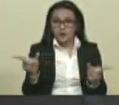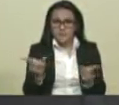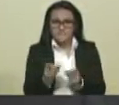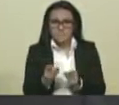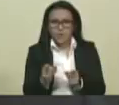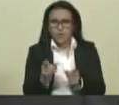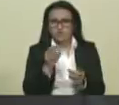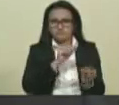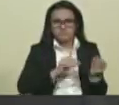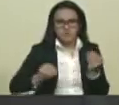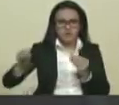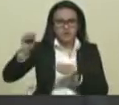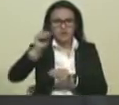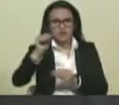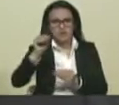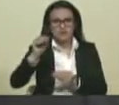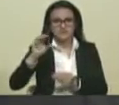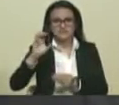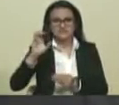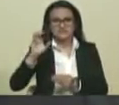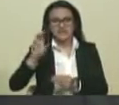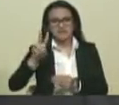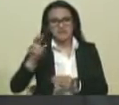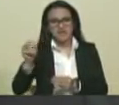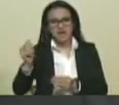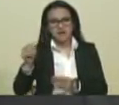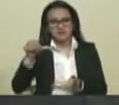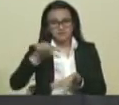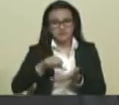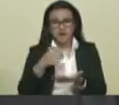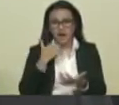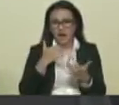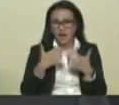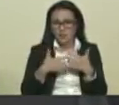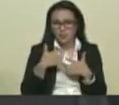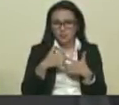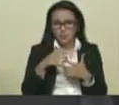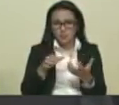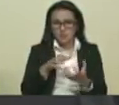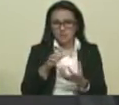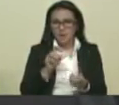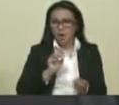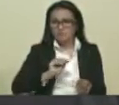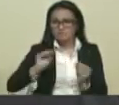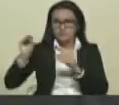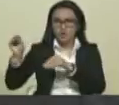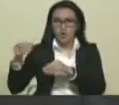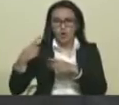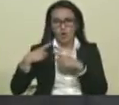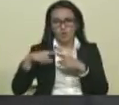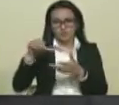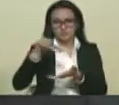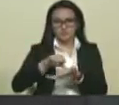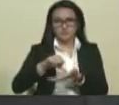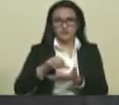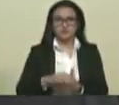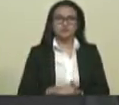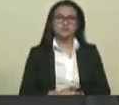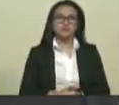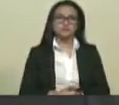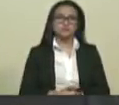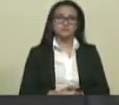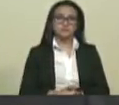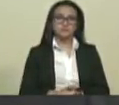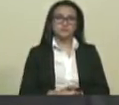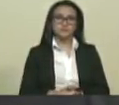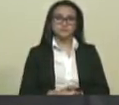había reubicado el CBA en ese centro de votación. Quería saber si ha habido algún inconveniente general y si se ha tenido que mover algún nuevo centro de votación, reubicarlo en